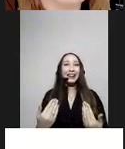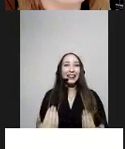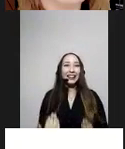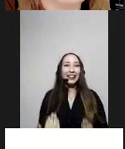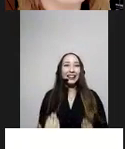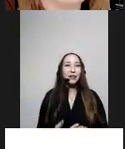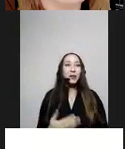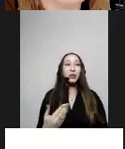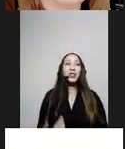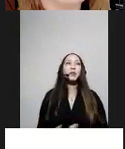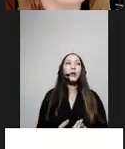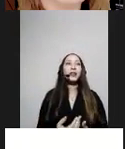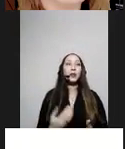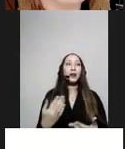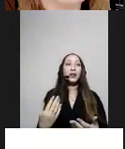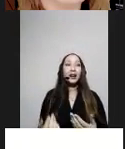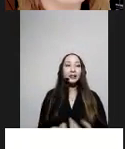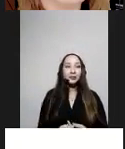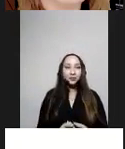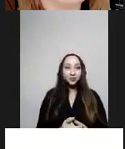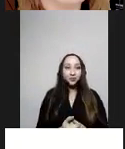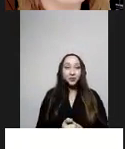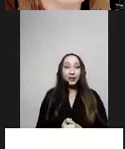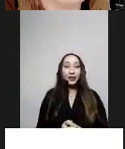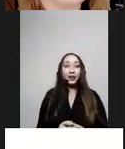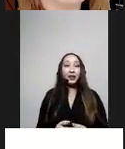mente tranquila y al mismo tiempo estas cualidades